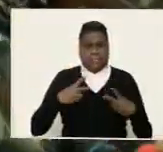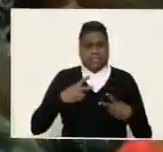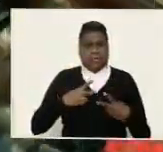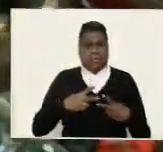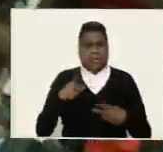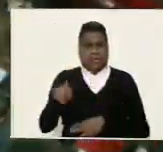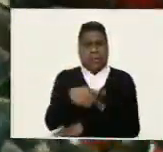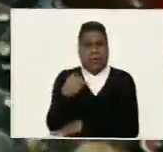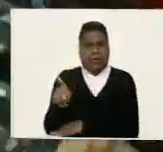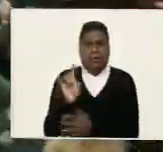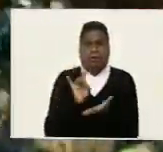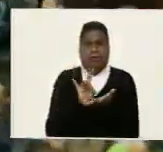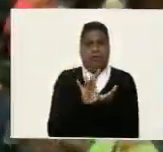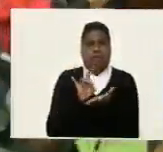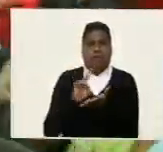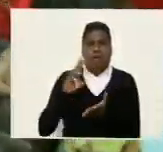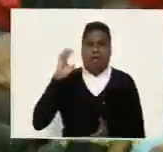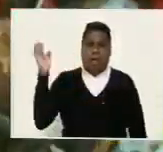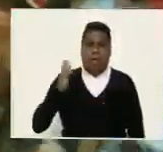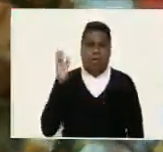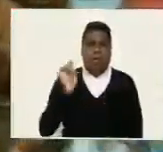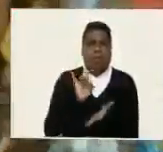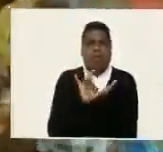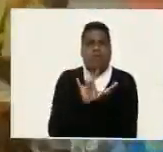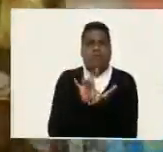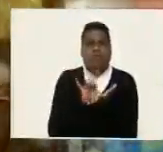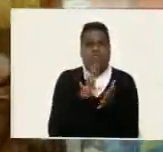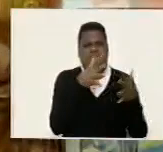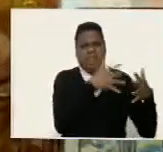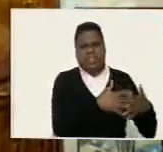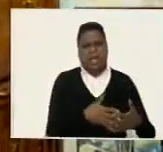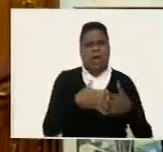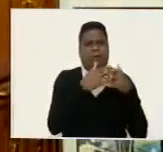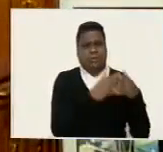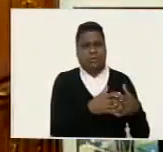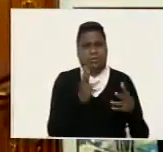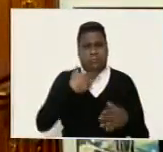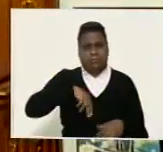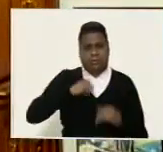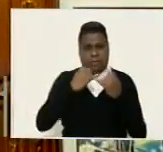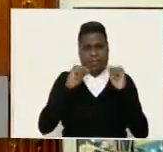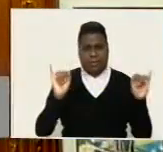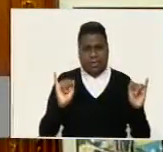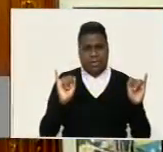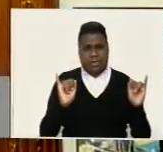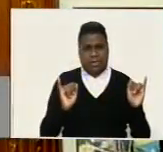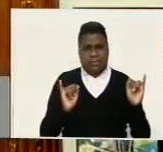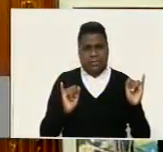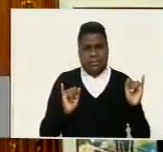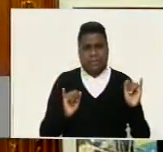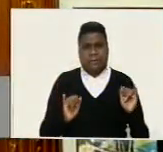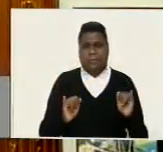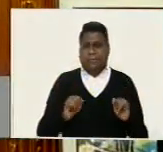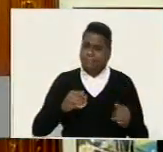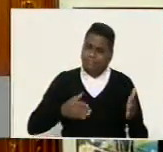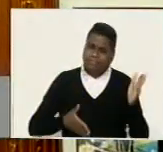¡Fuera Europa! ¡Fuera los Estados Unidos! ¡Vamos por la independencia! ¡Vamos por la